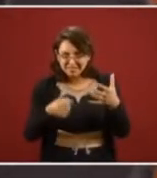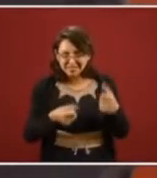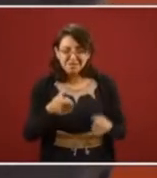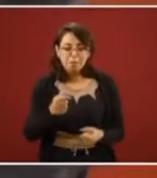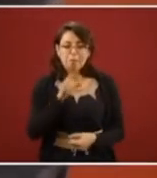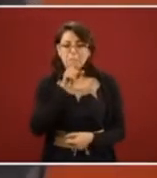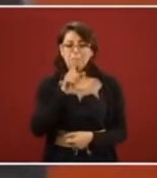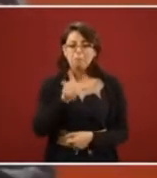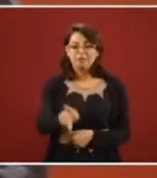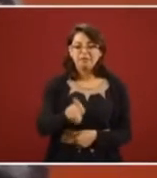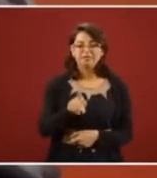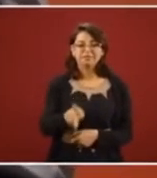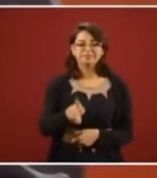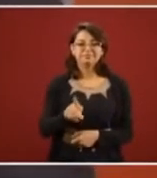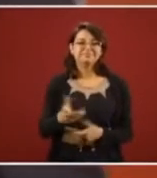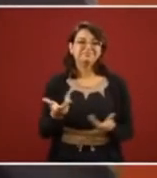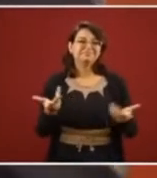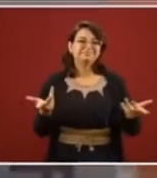sí